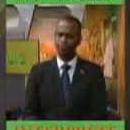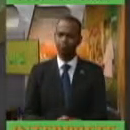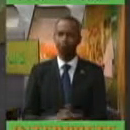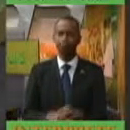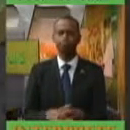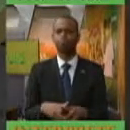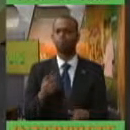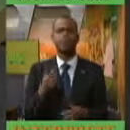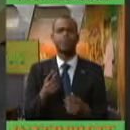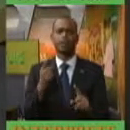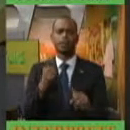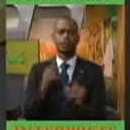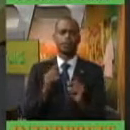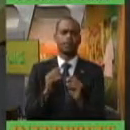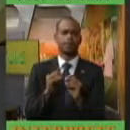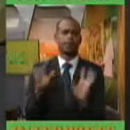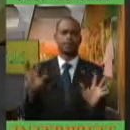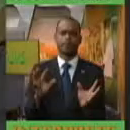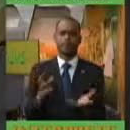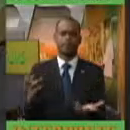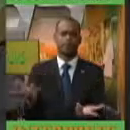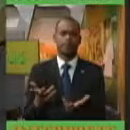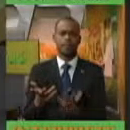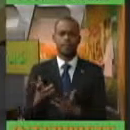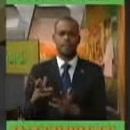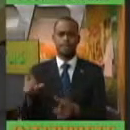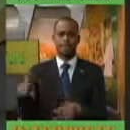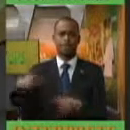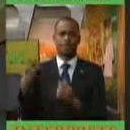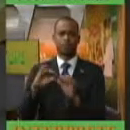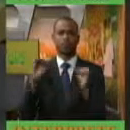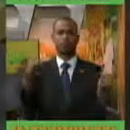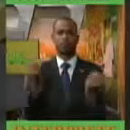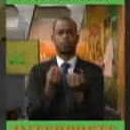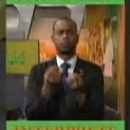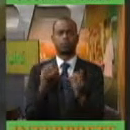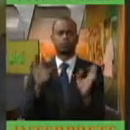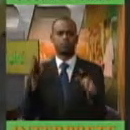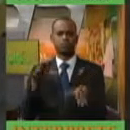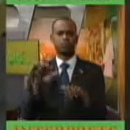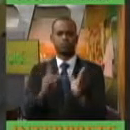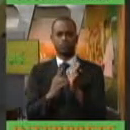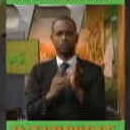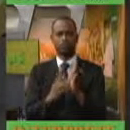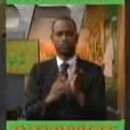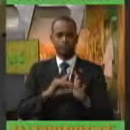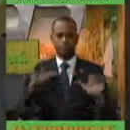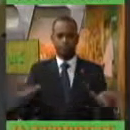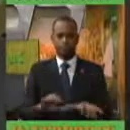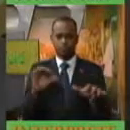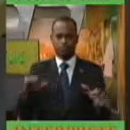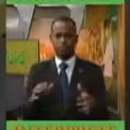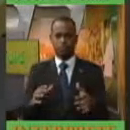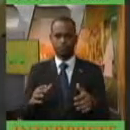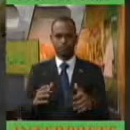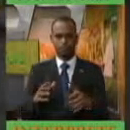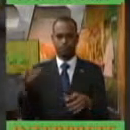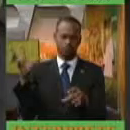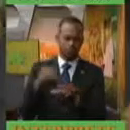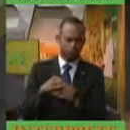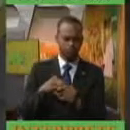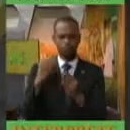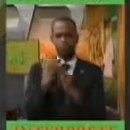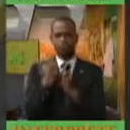clara, el trabajo histórico de las organizaciones que trabajan con la discapacidad, el haber mantenido en la agenda